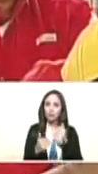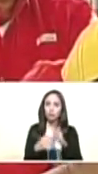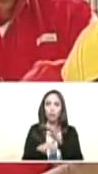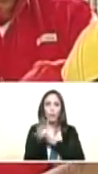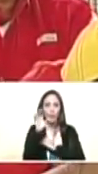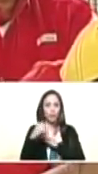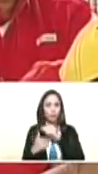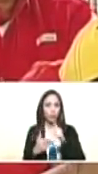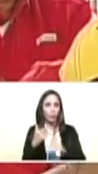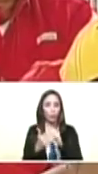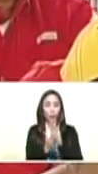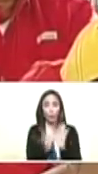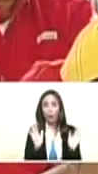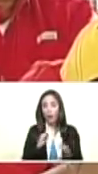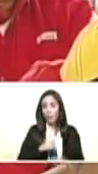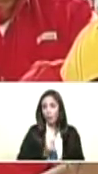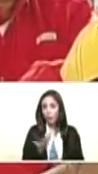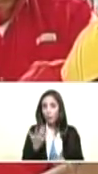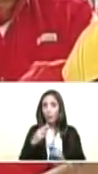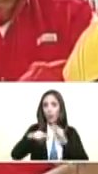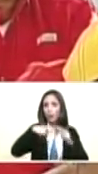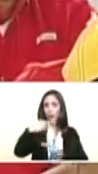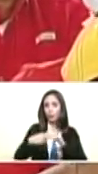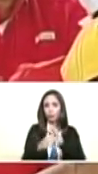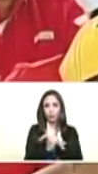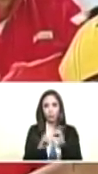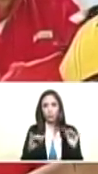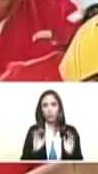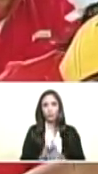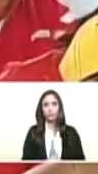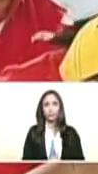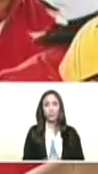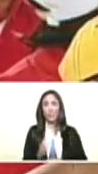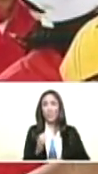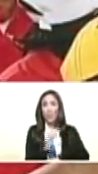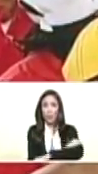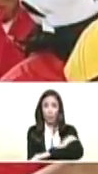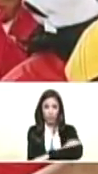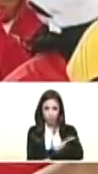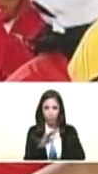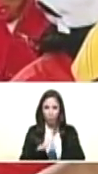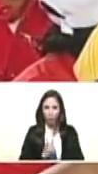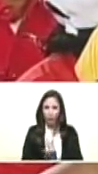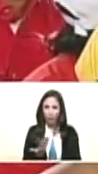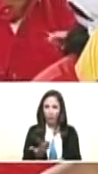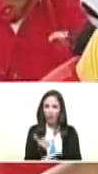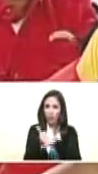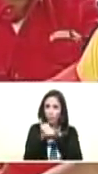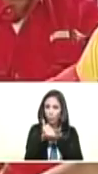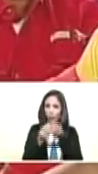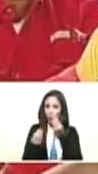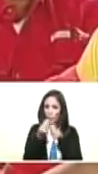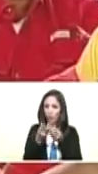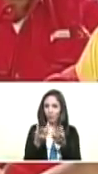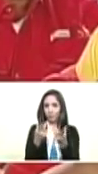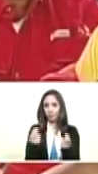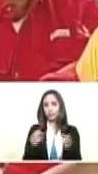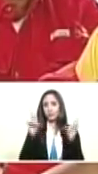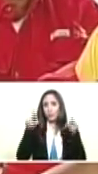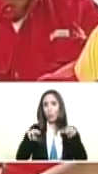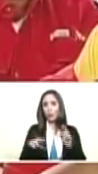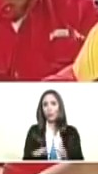Y eso solo lo puede hacer la revolución. ¿La oligarquía tiene alguna opción, alguna alternativa para el